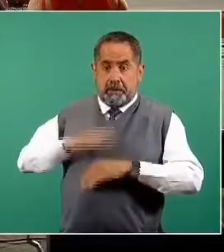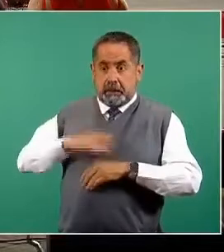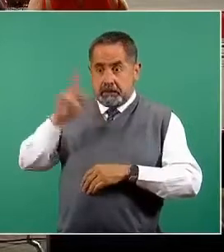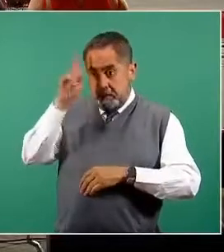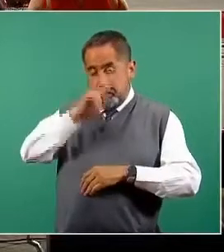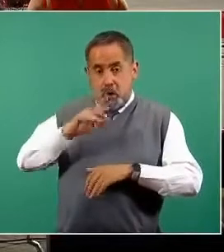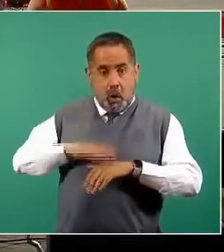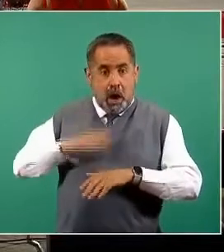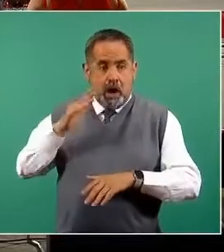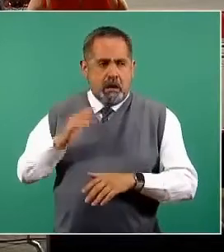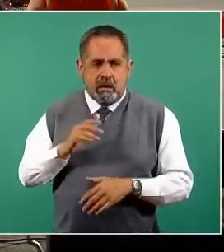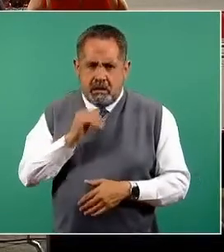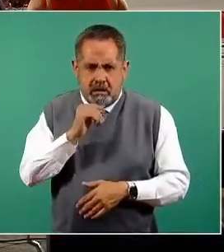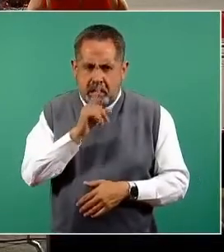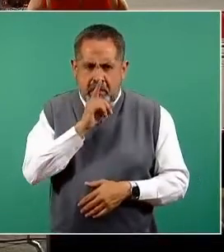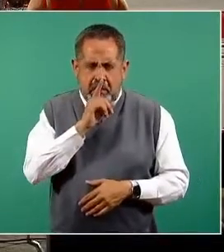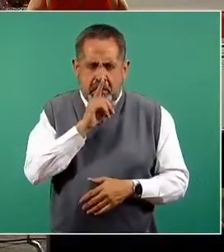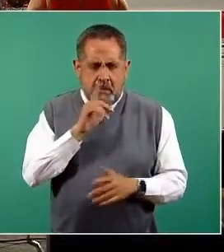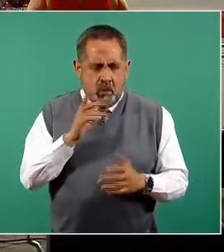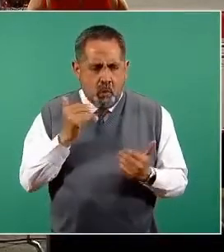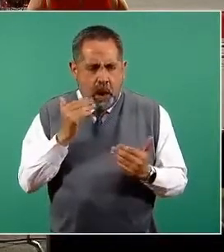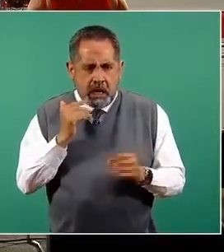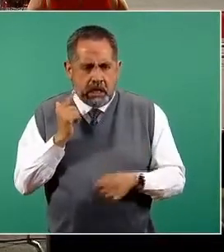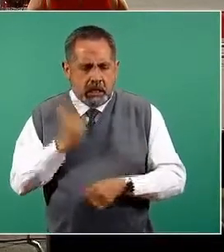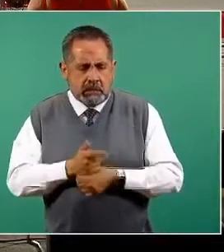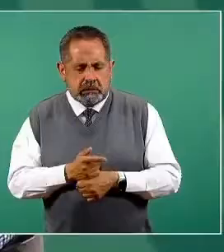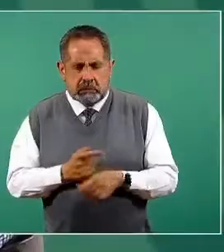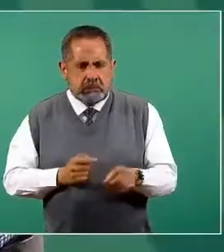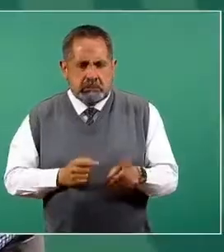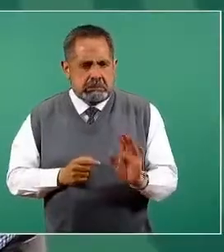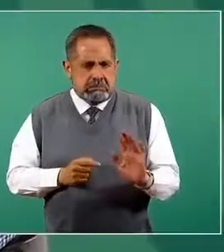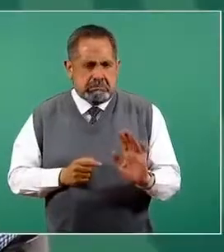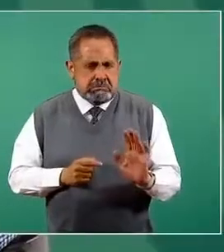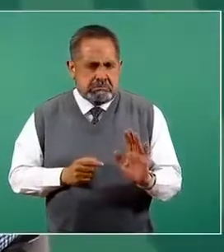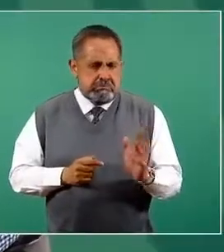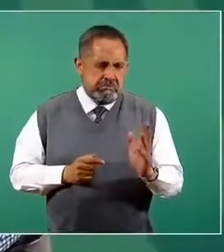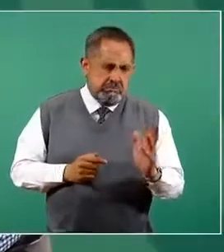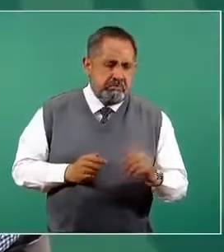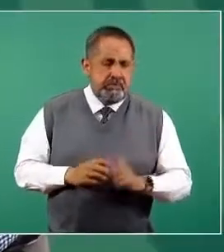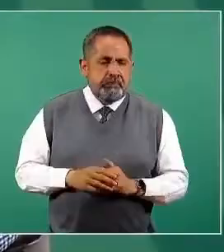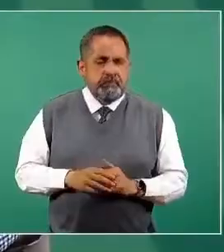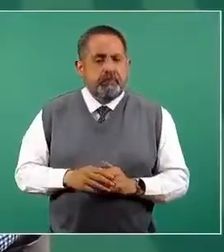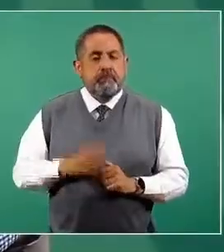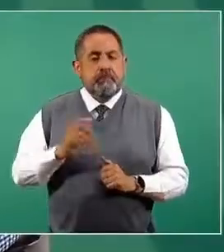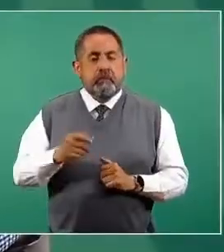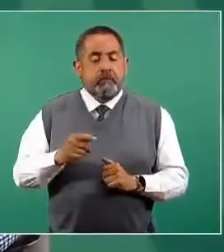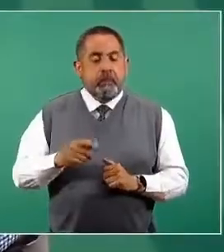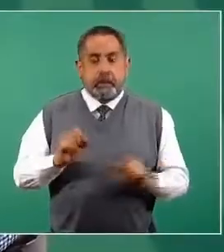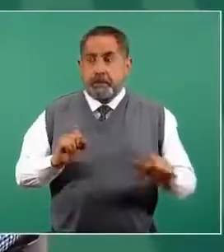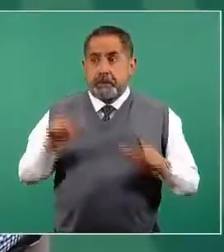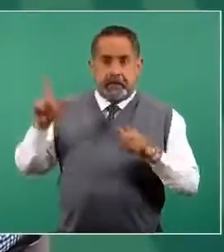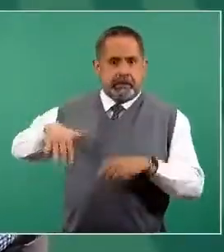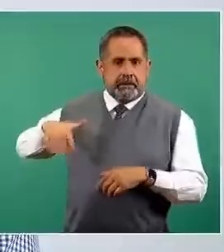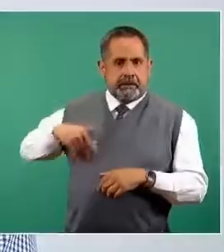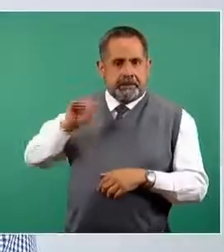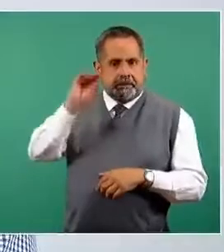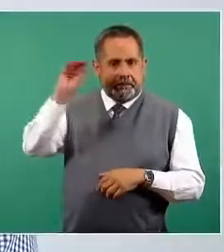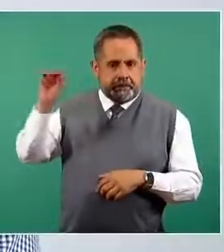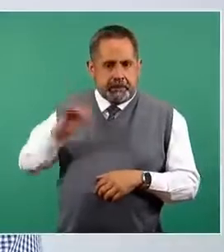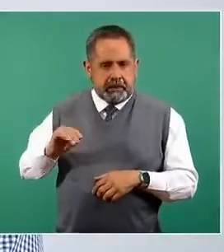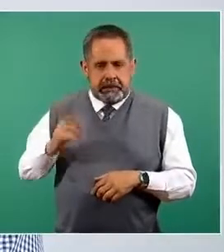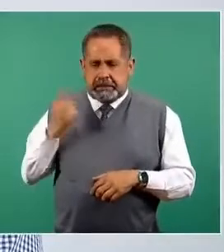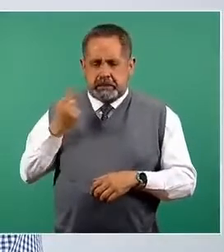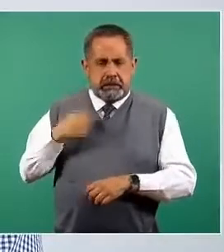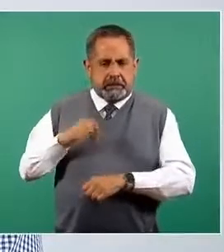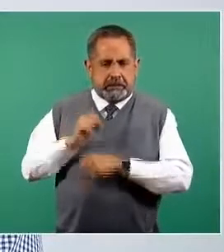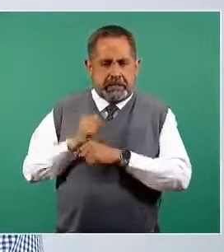de mayor agresividad, digamos de manera general, que las ya conocidas. más en el marco en el que estamos viendo que en las últimas